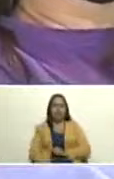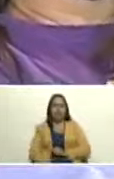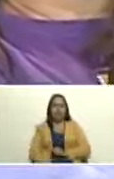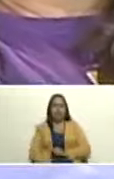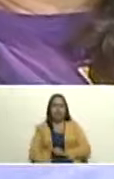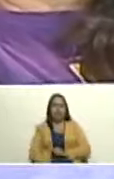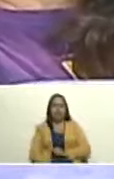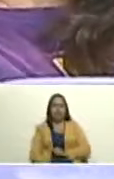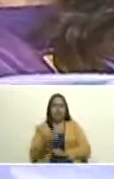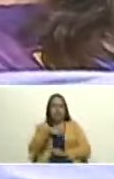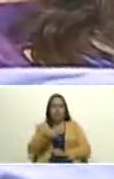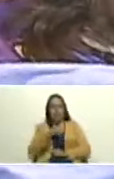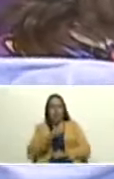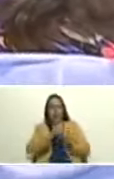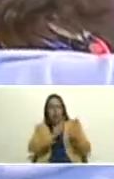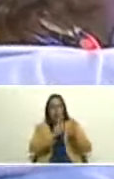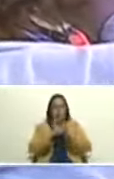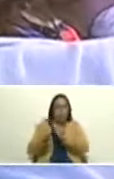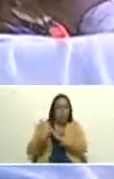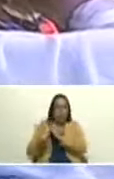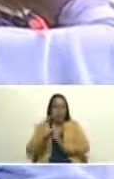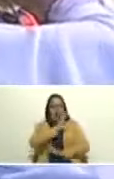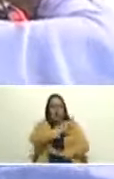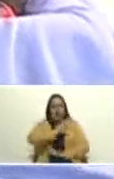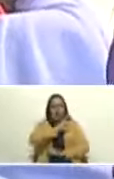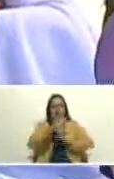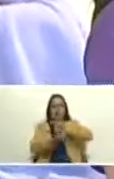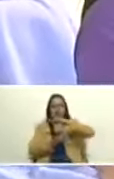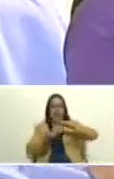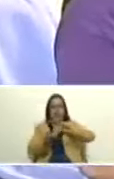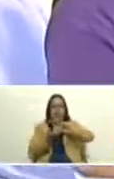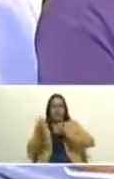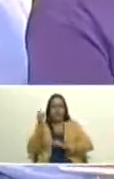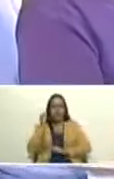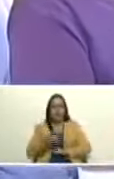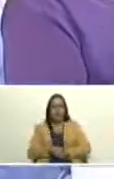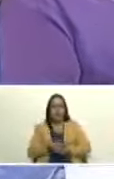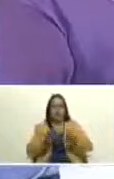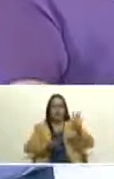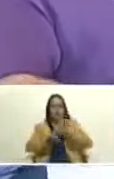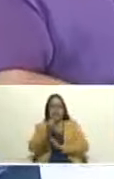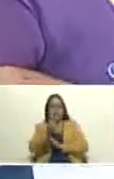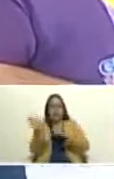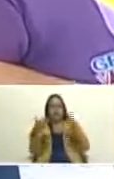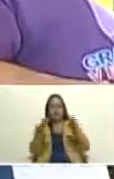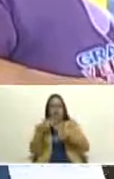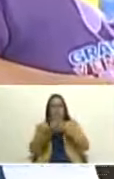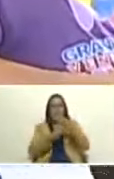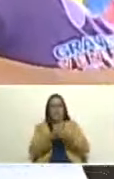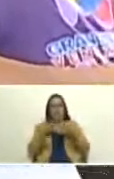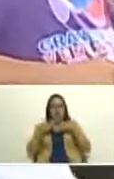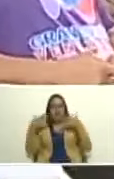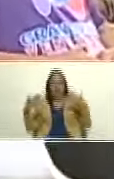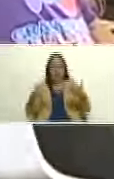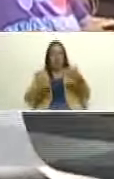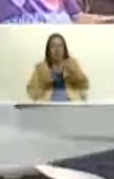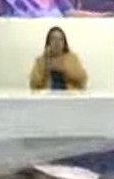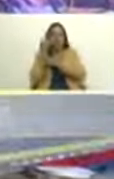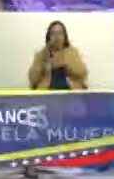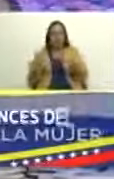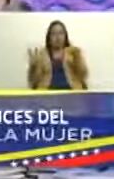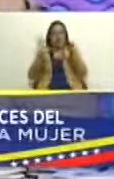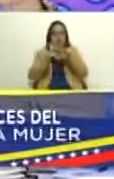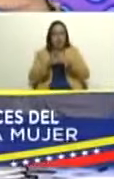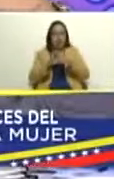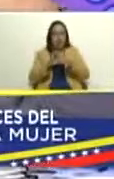Estamos organizando los comités de base de las mujeres para el 12 de marzo lanzar la Gran Federación Unida